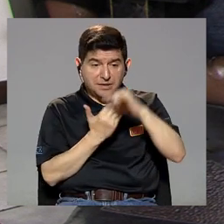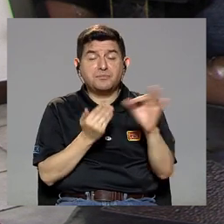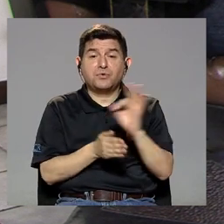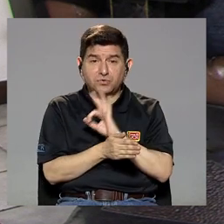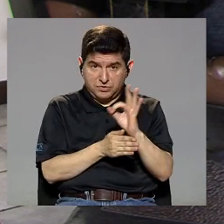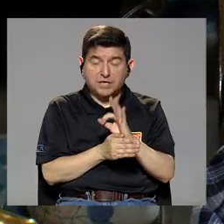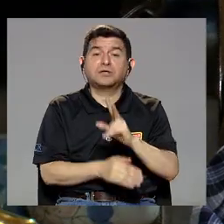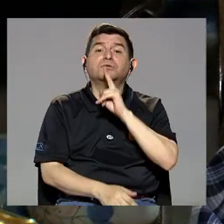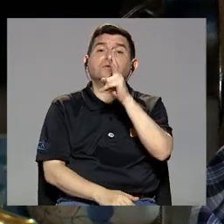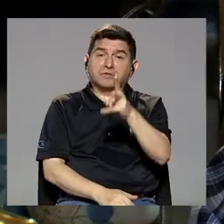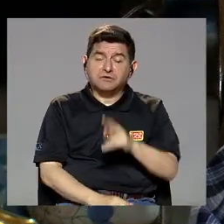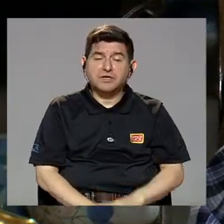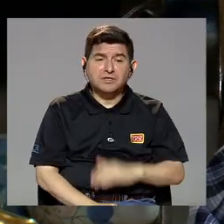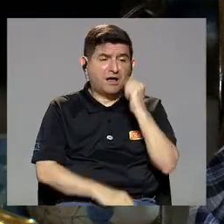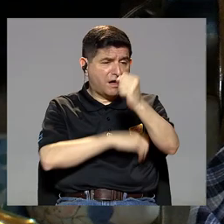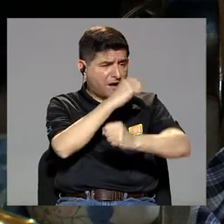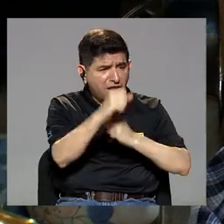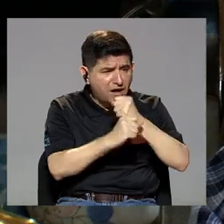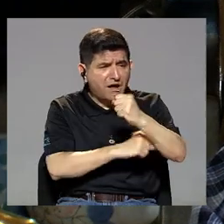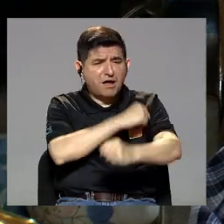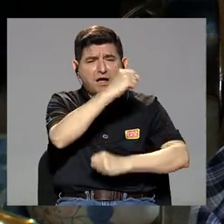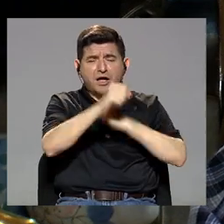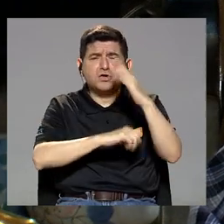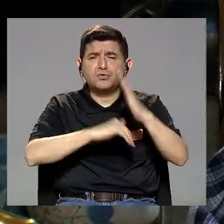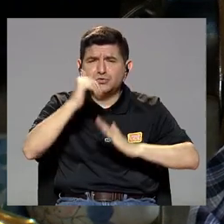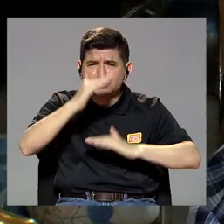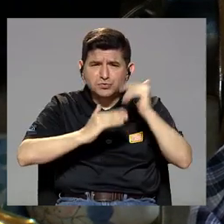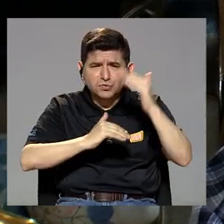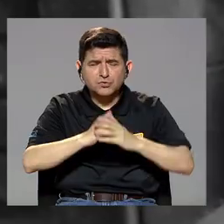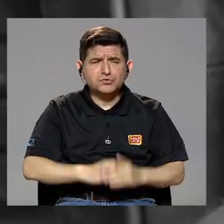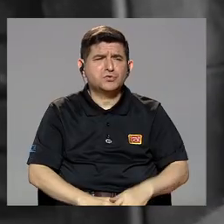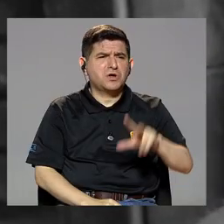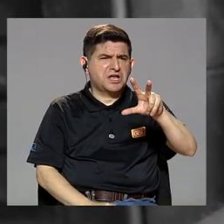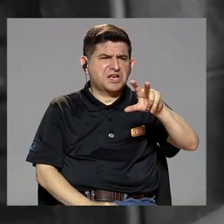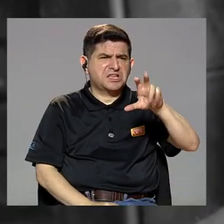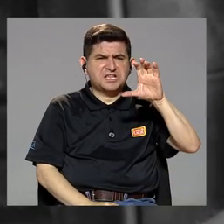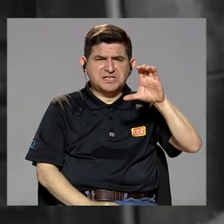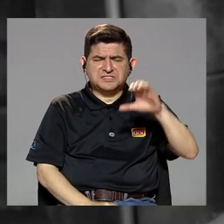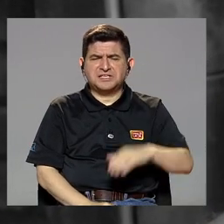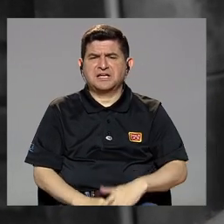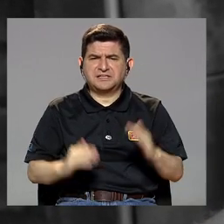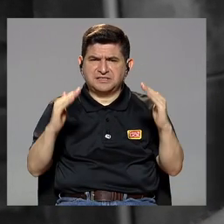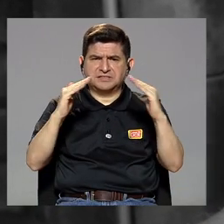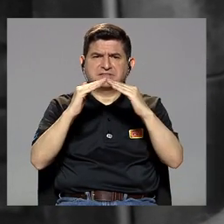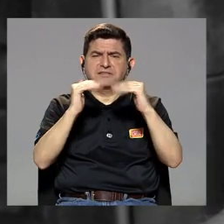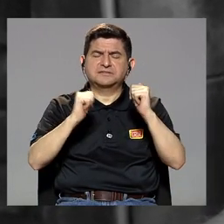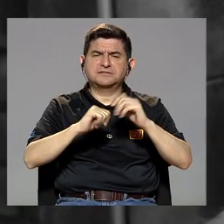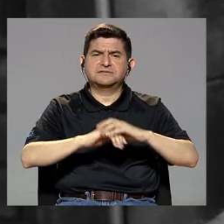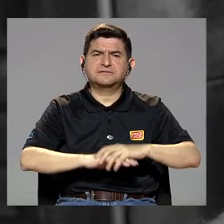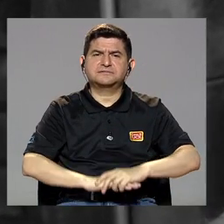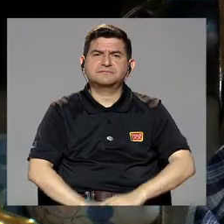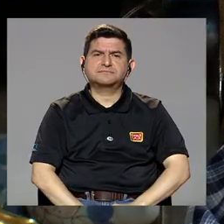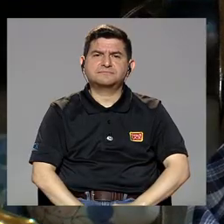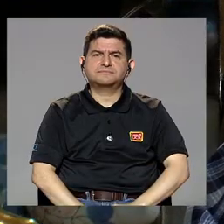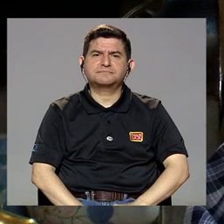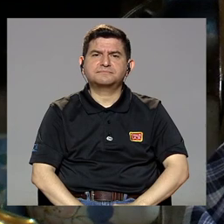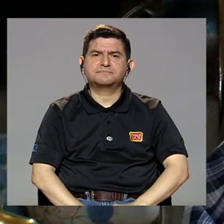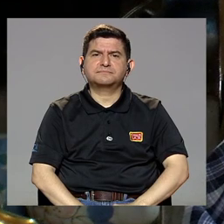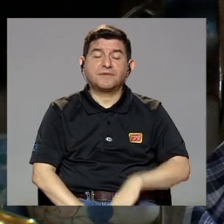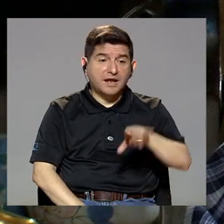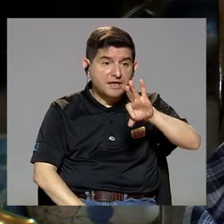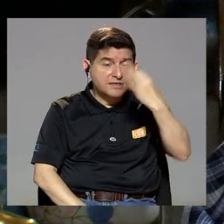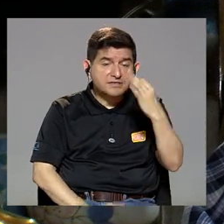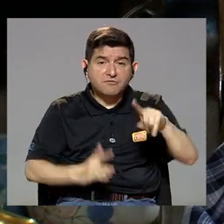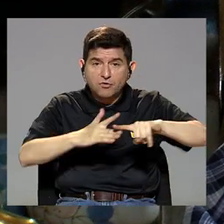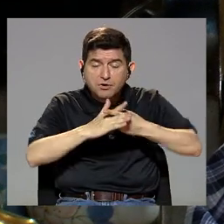duró años se construyeron más de 300 casas y así empezó el